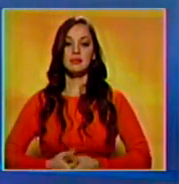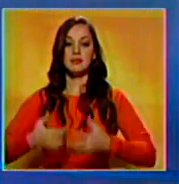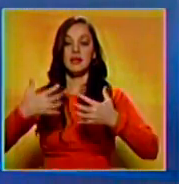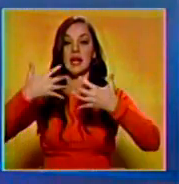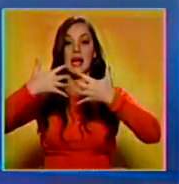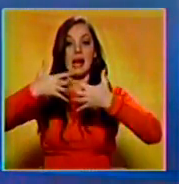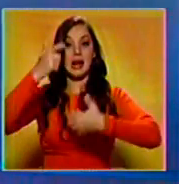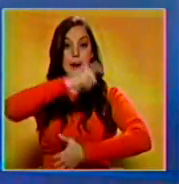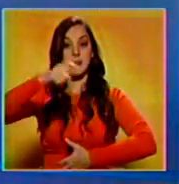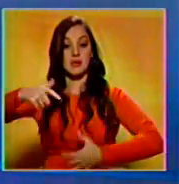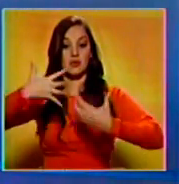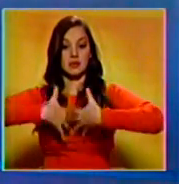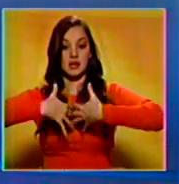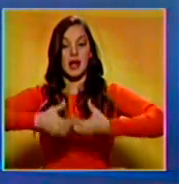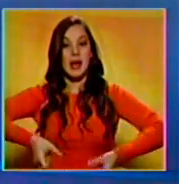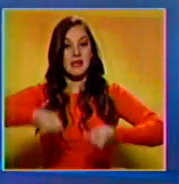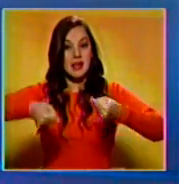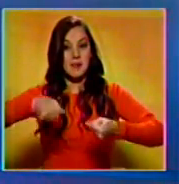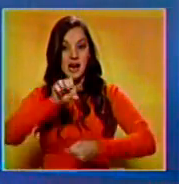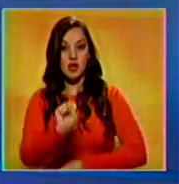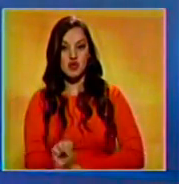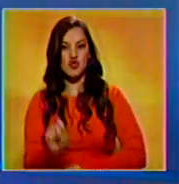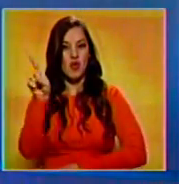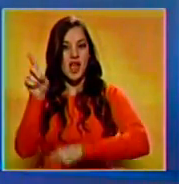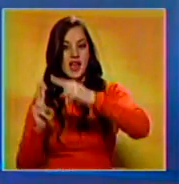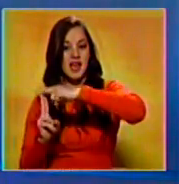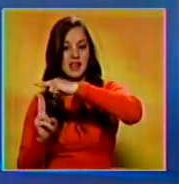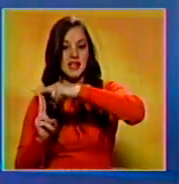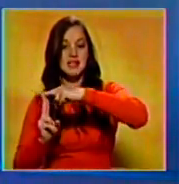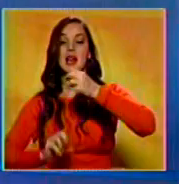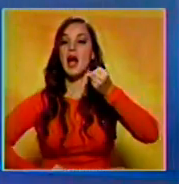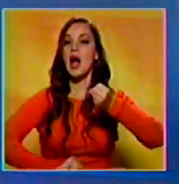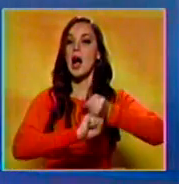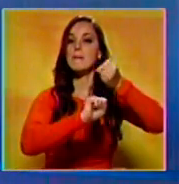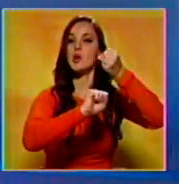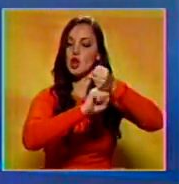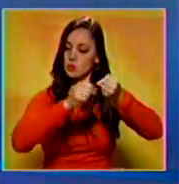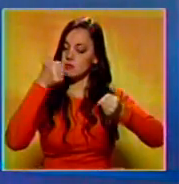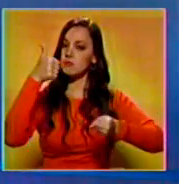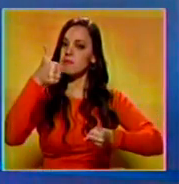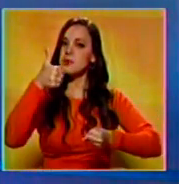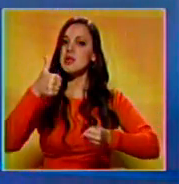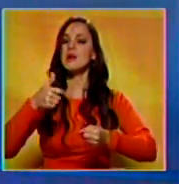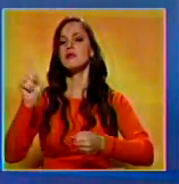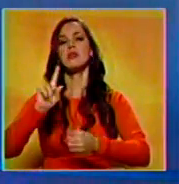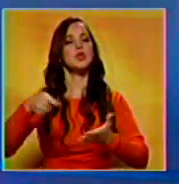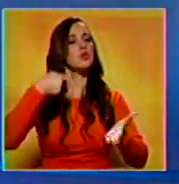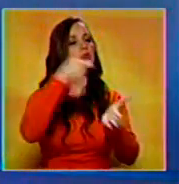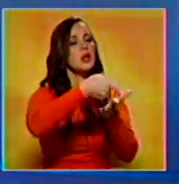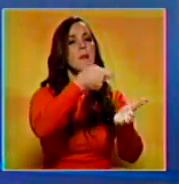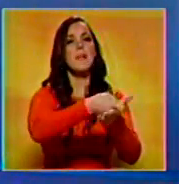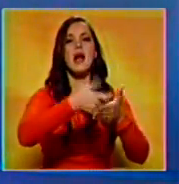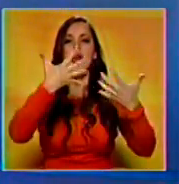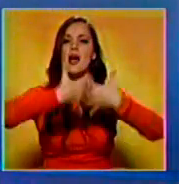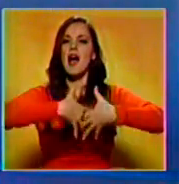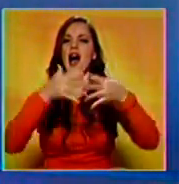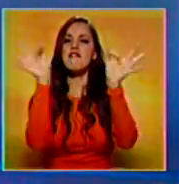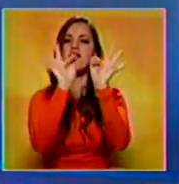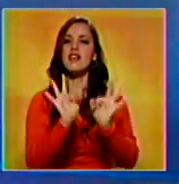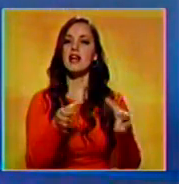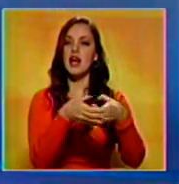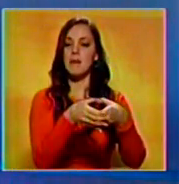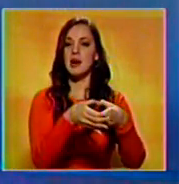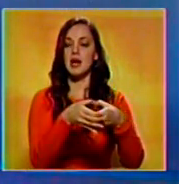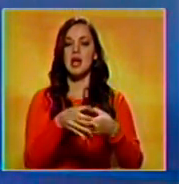Empresarios que conforman Mercosur en el capítulo Táchira apoyaron la restricción de divisas para Fedecámaras. Creen que esos recursos no